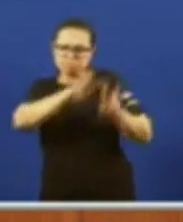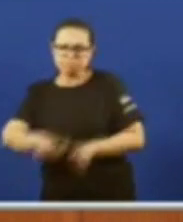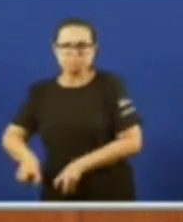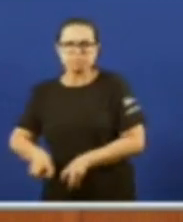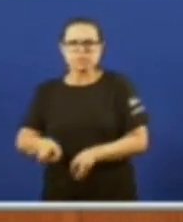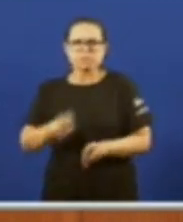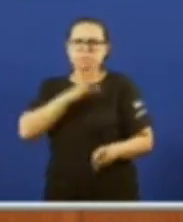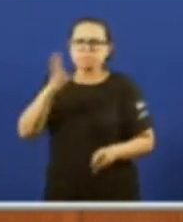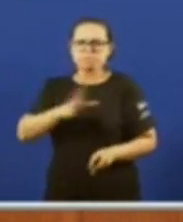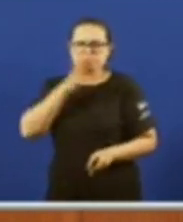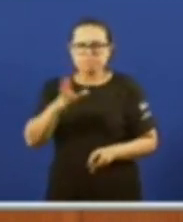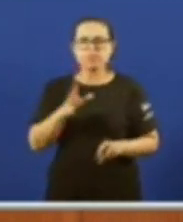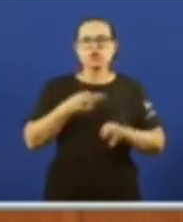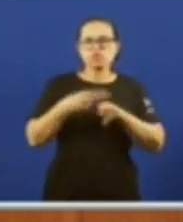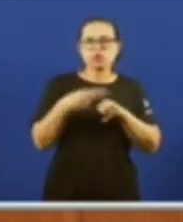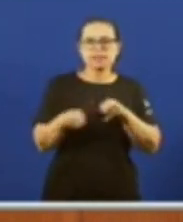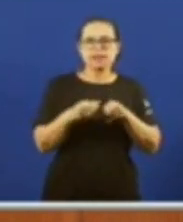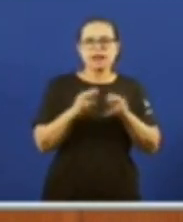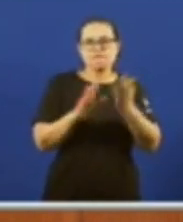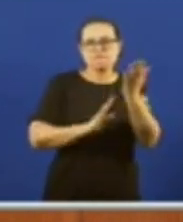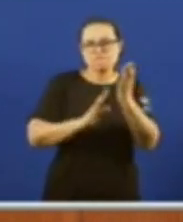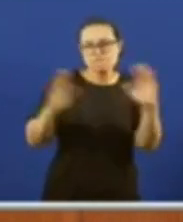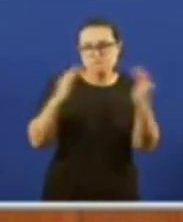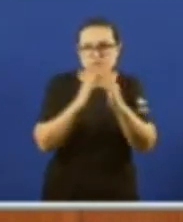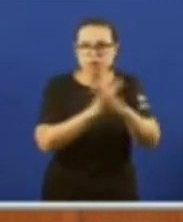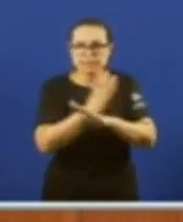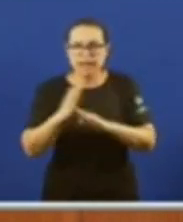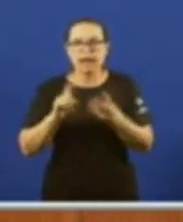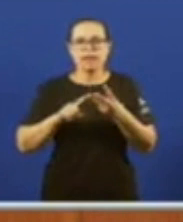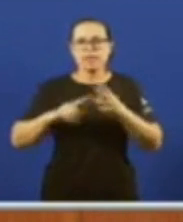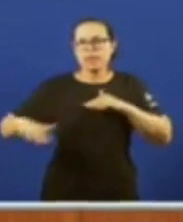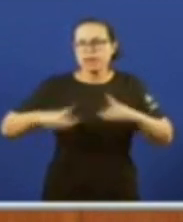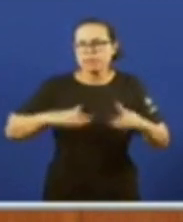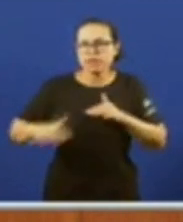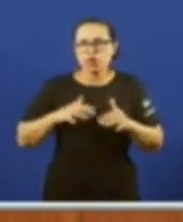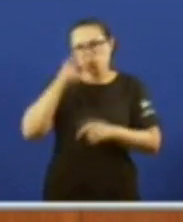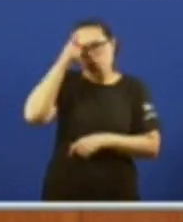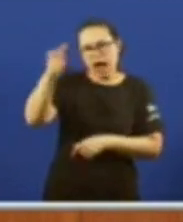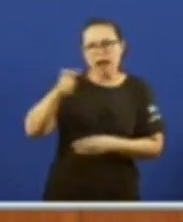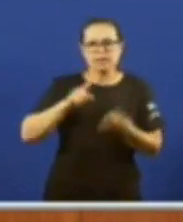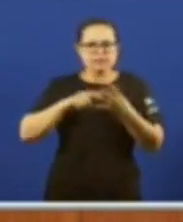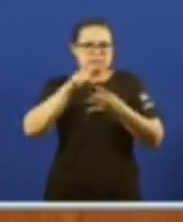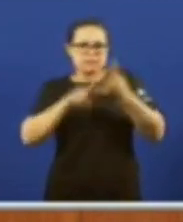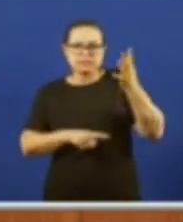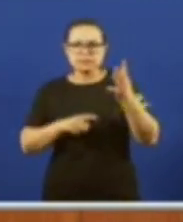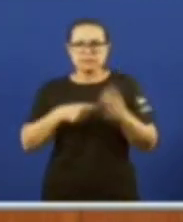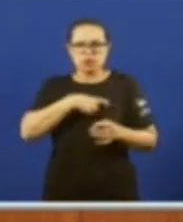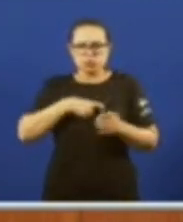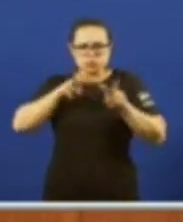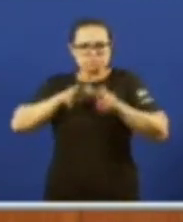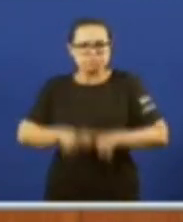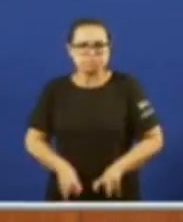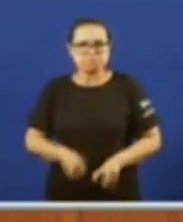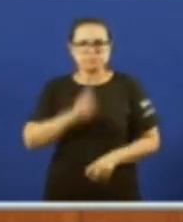na política forestal, na política de emerxencias, nas políticas de dinamización do medio rural. Que tome tamén como base